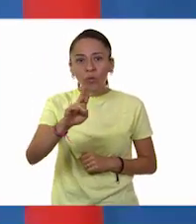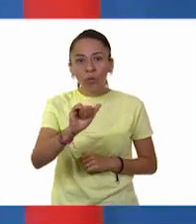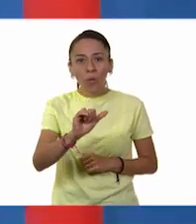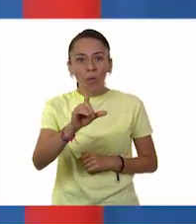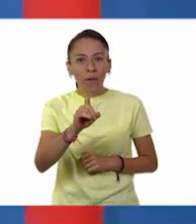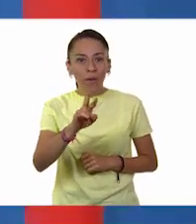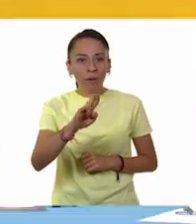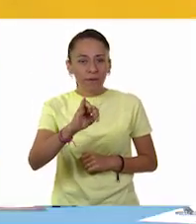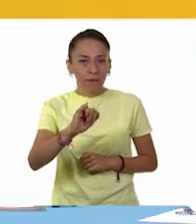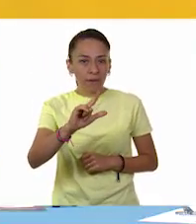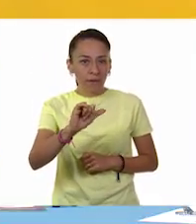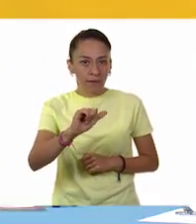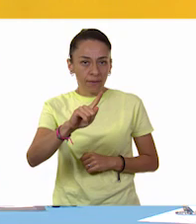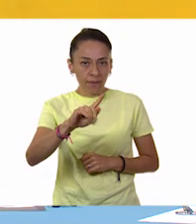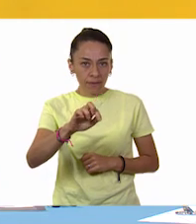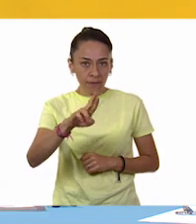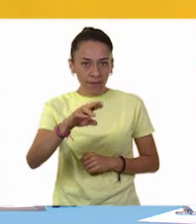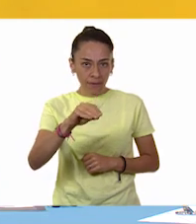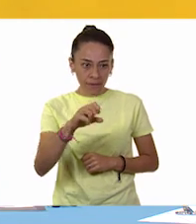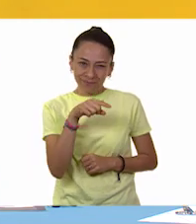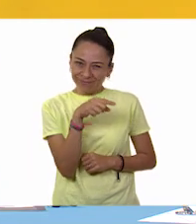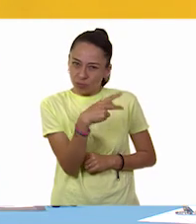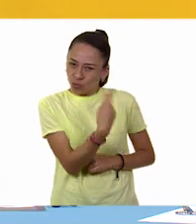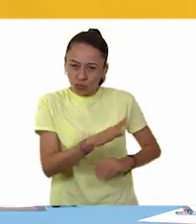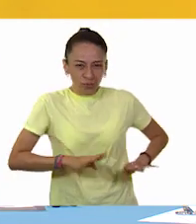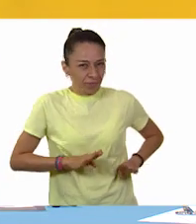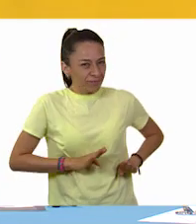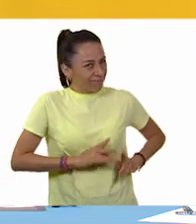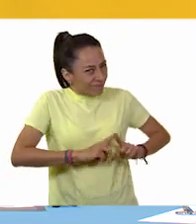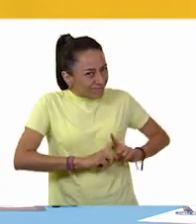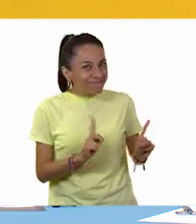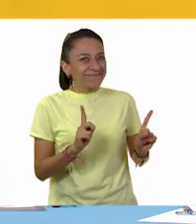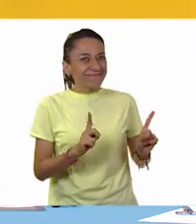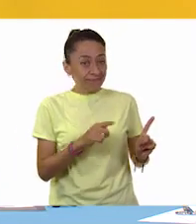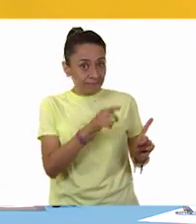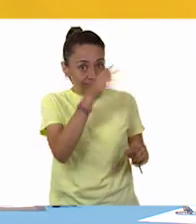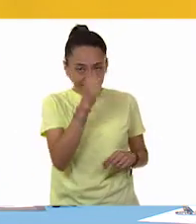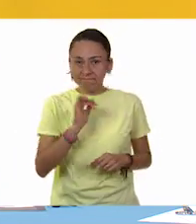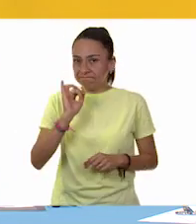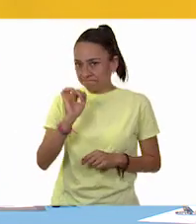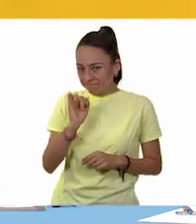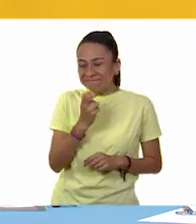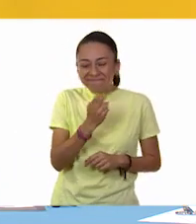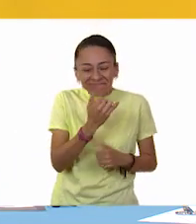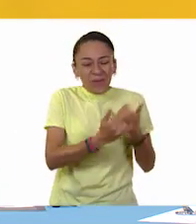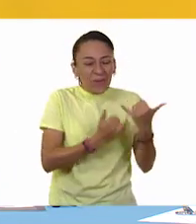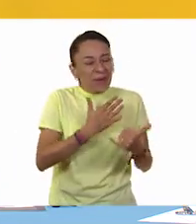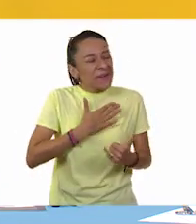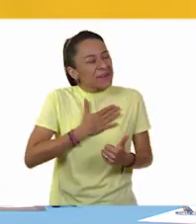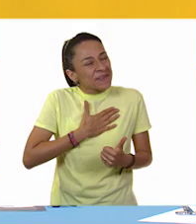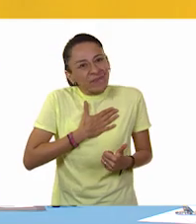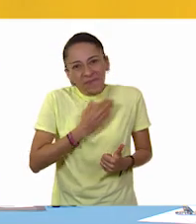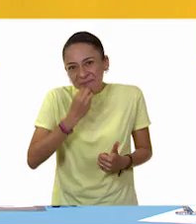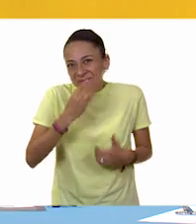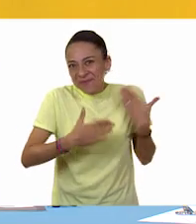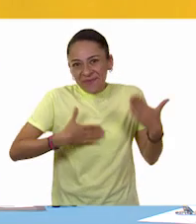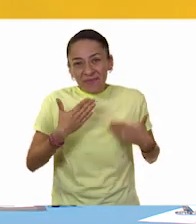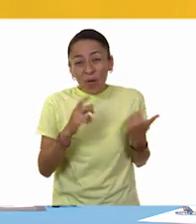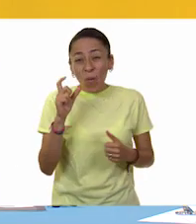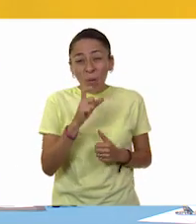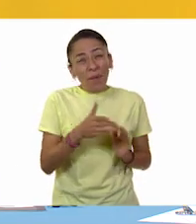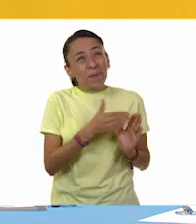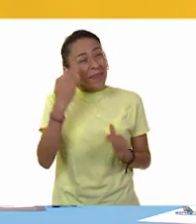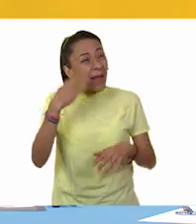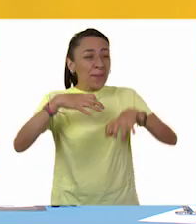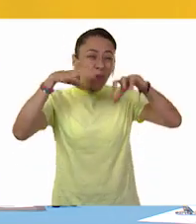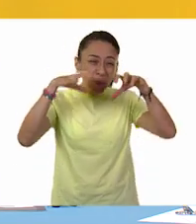de acuerdo, maestra. Este juego me parece divertido. Lo he puesto en práctica desde niña en los días lluviosos. ¿Qué te parece, María, si vamos